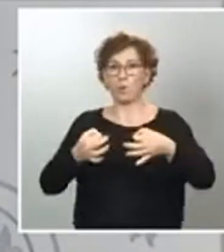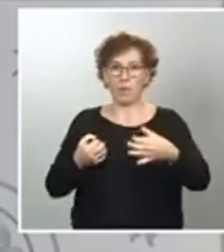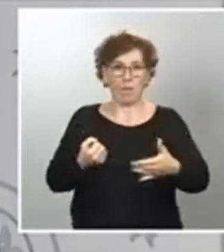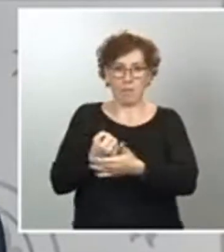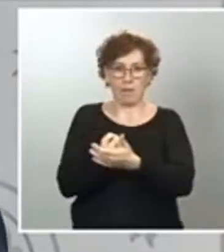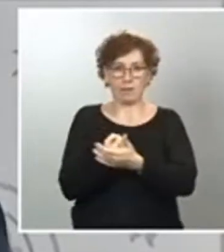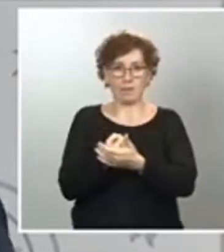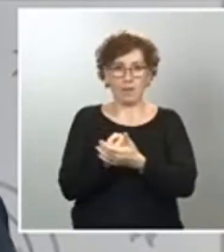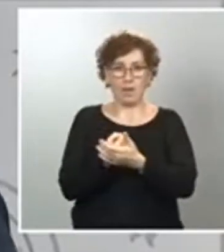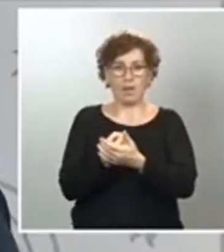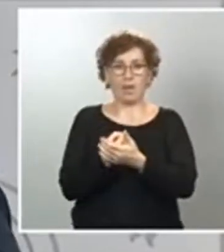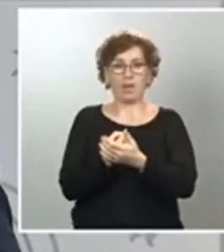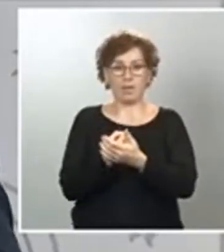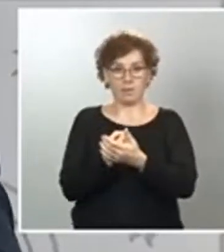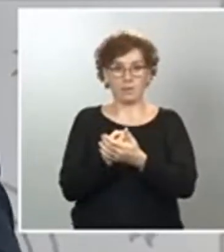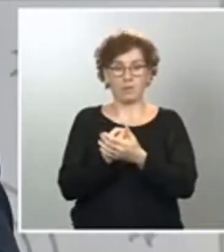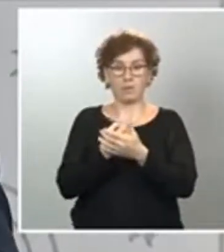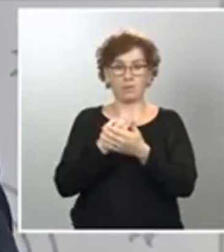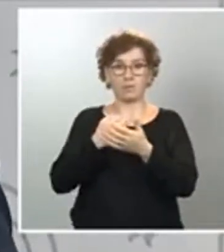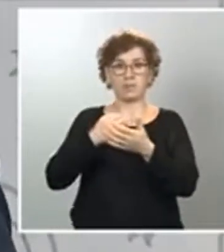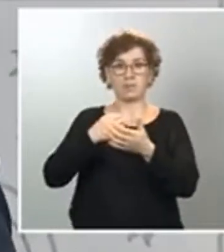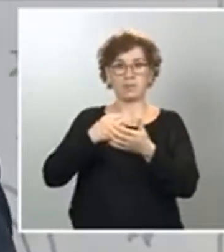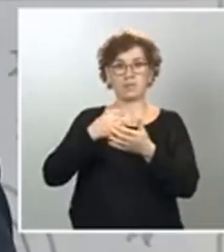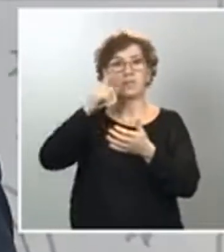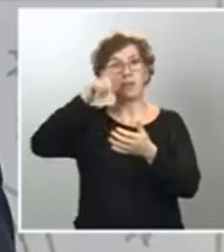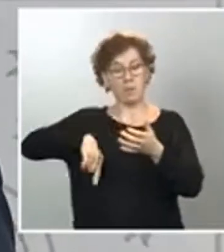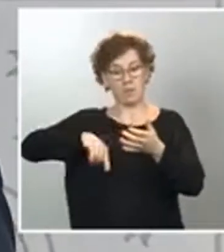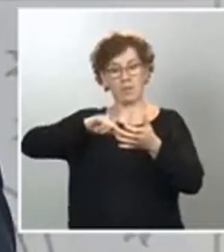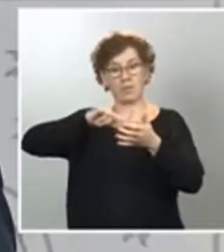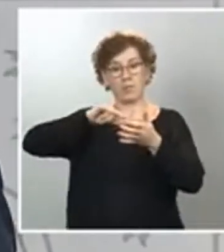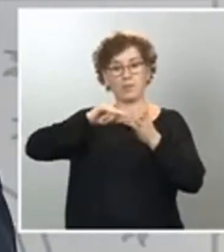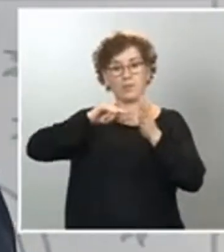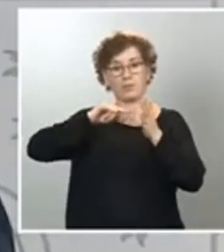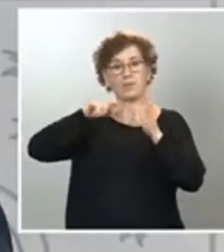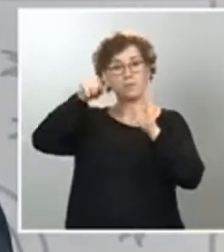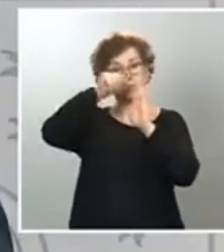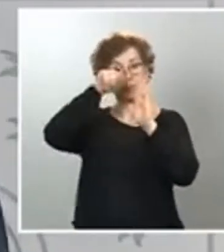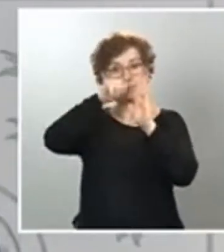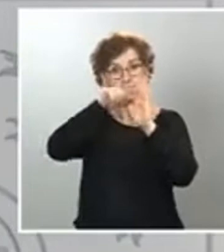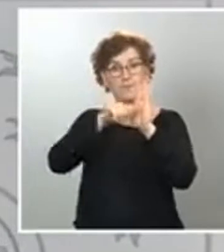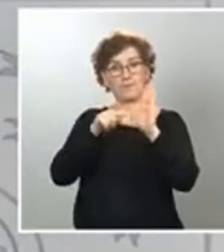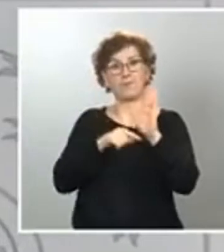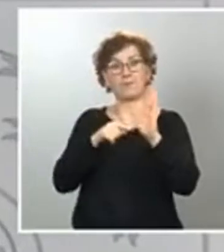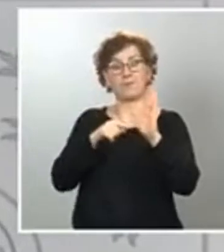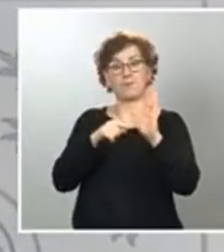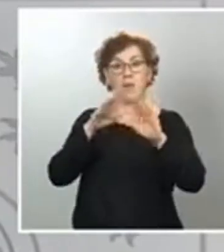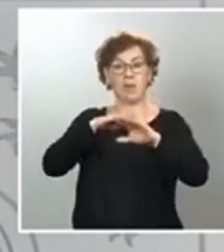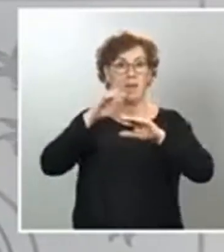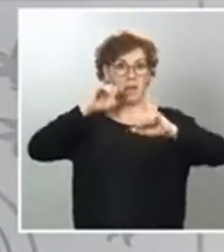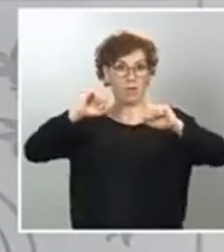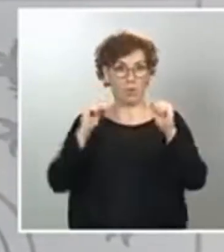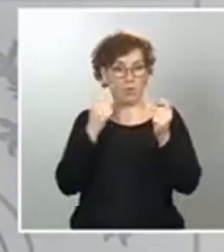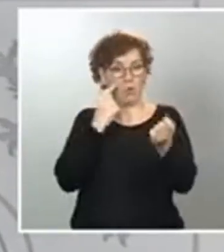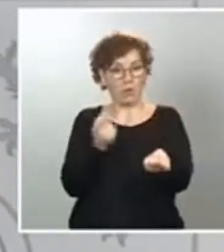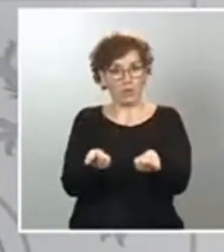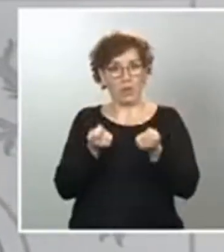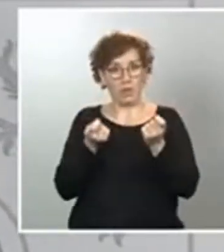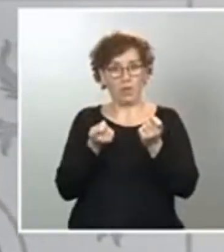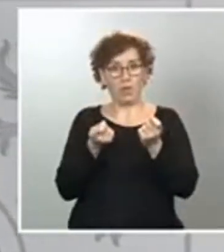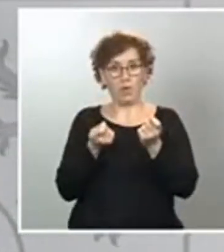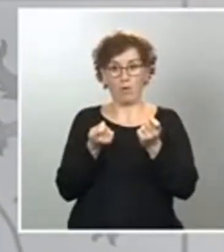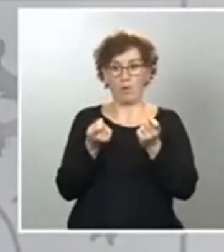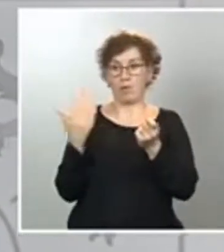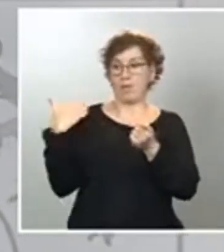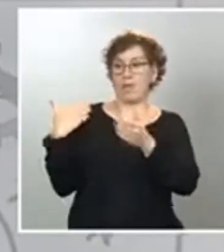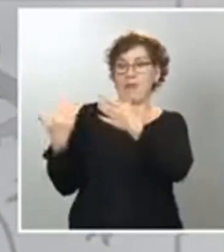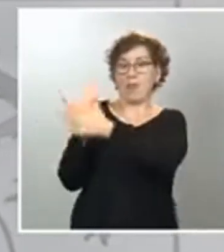ruta común para el levantamiento de las medidas de contención del COVID-19 presentada hace unos días por la Comisión Europea